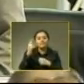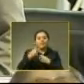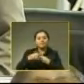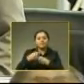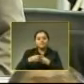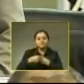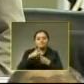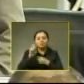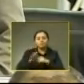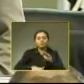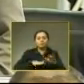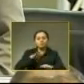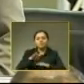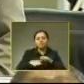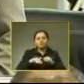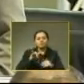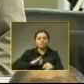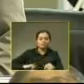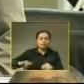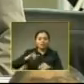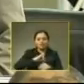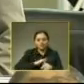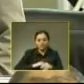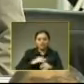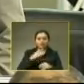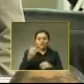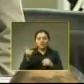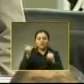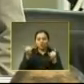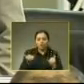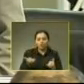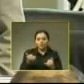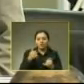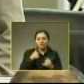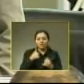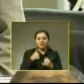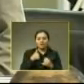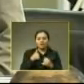participando en un proceso democrático, y hoy que se celebra